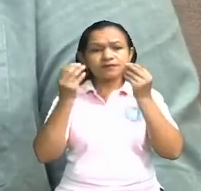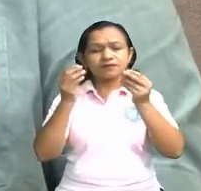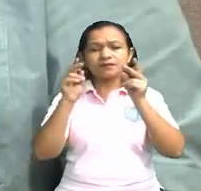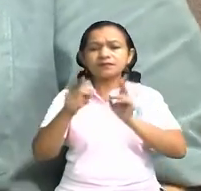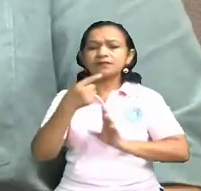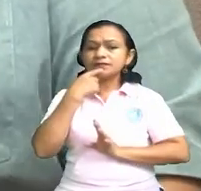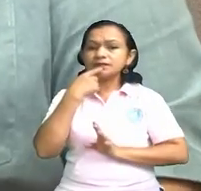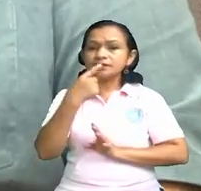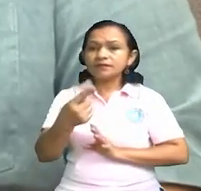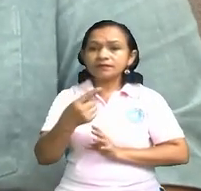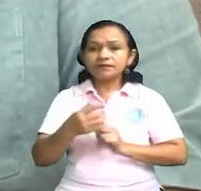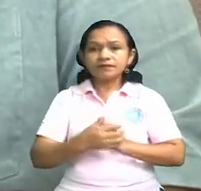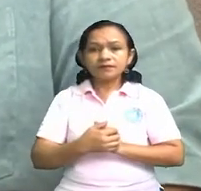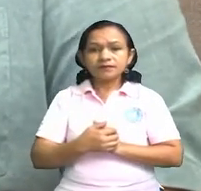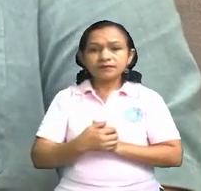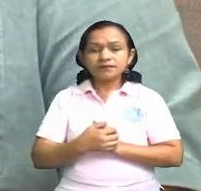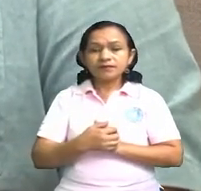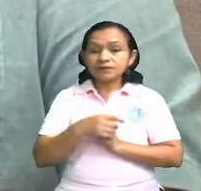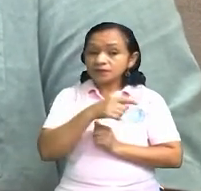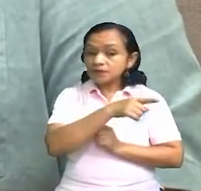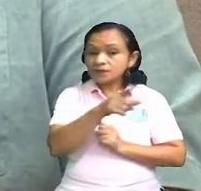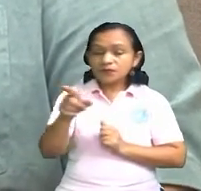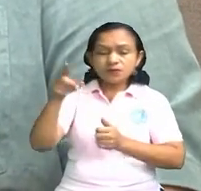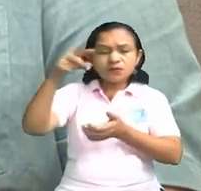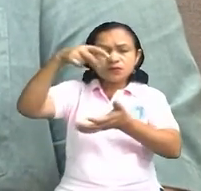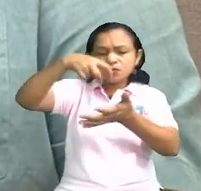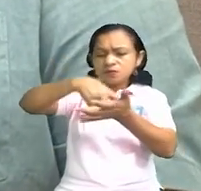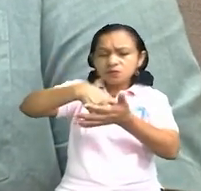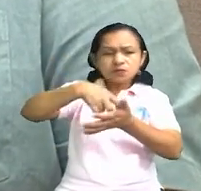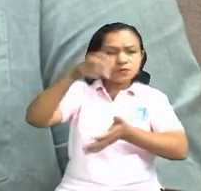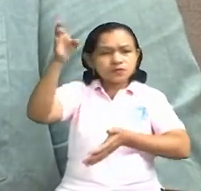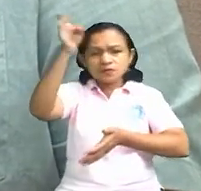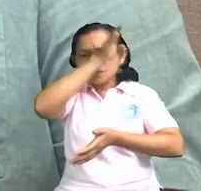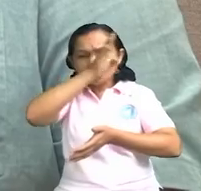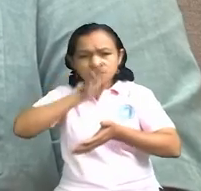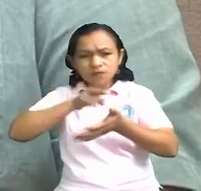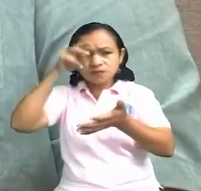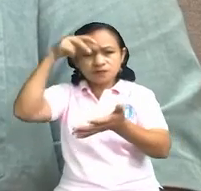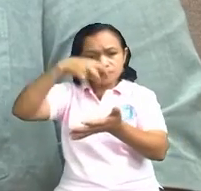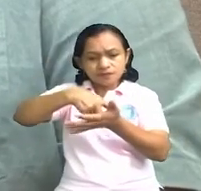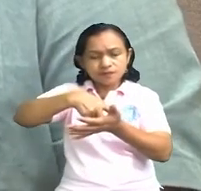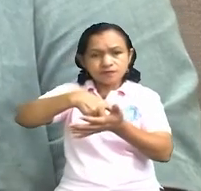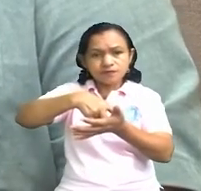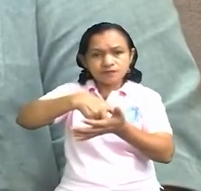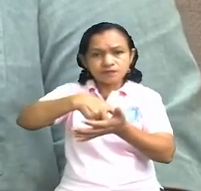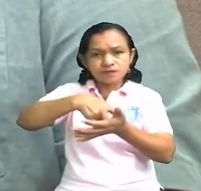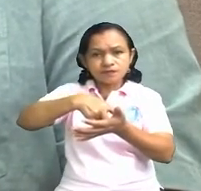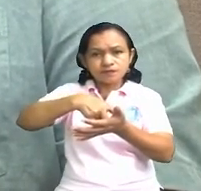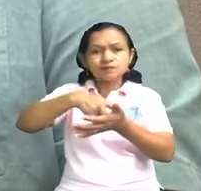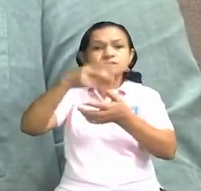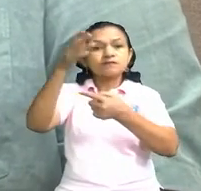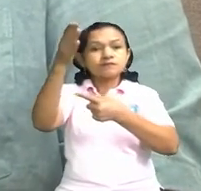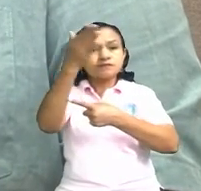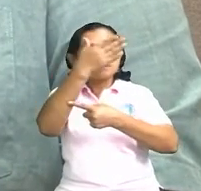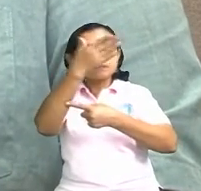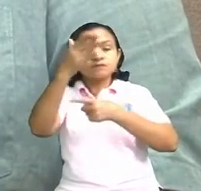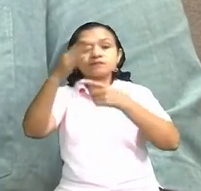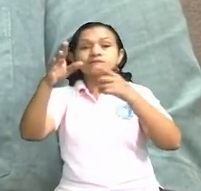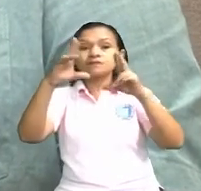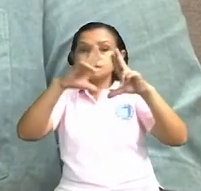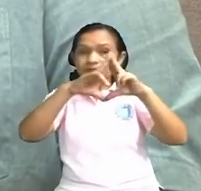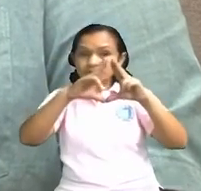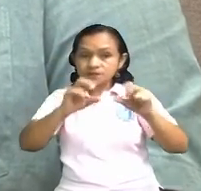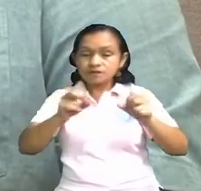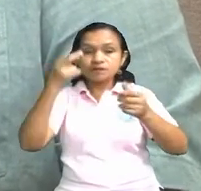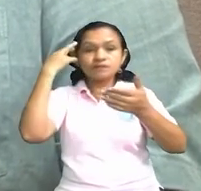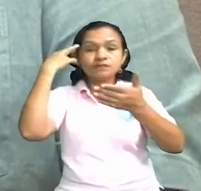nos dijo que no nos arrodilláramos jamás si no era frente a la bandera de la patria o